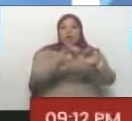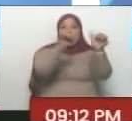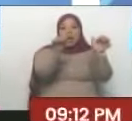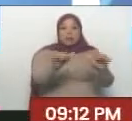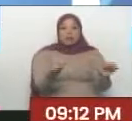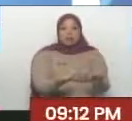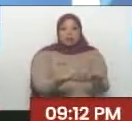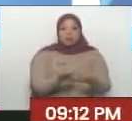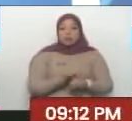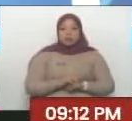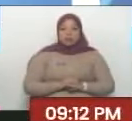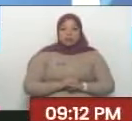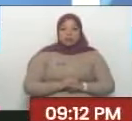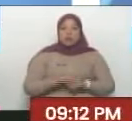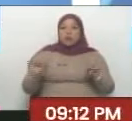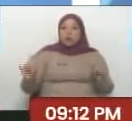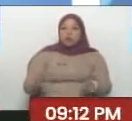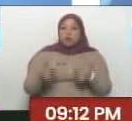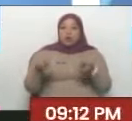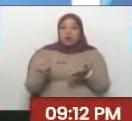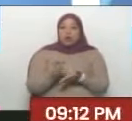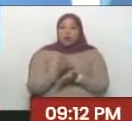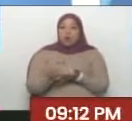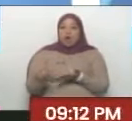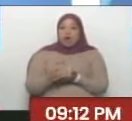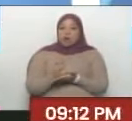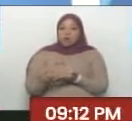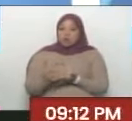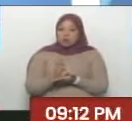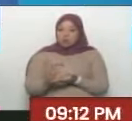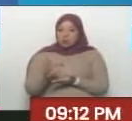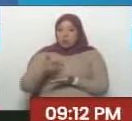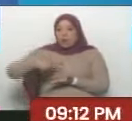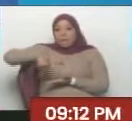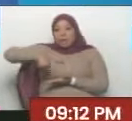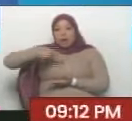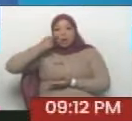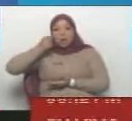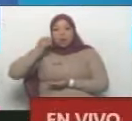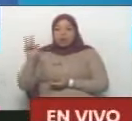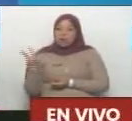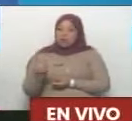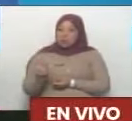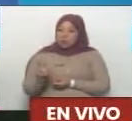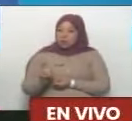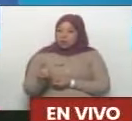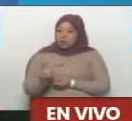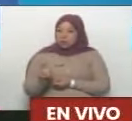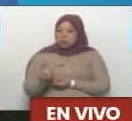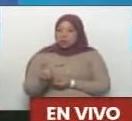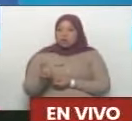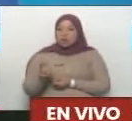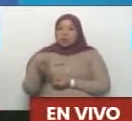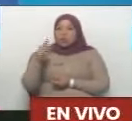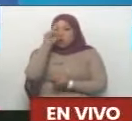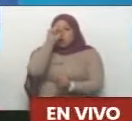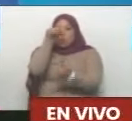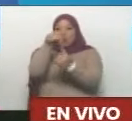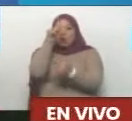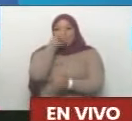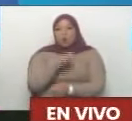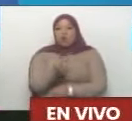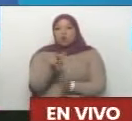artistas de las músicas, cantos, ritmos y bailes tradicionales venezolanos, meta del